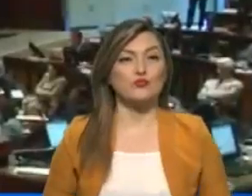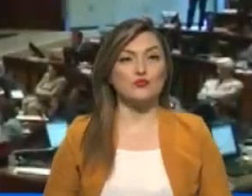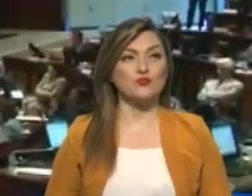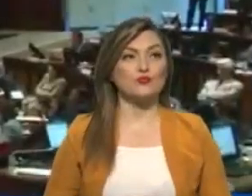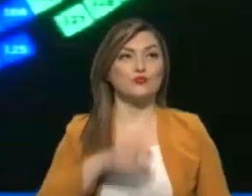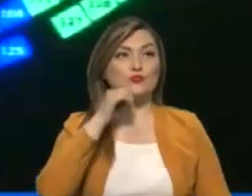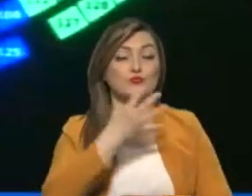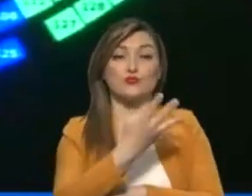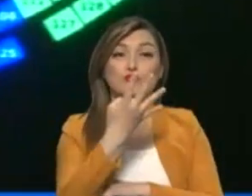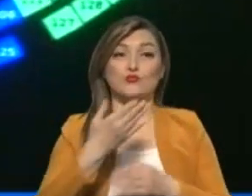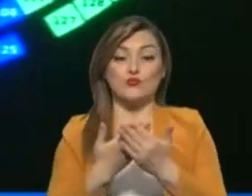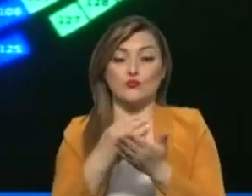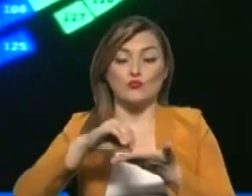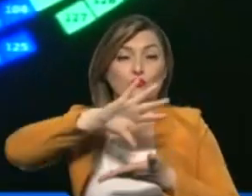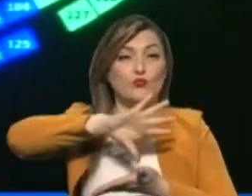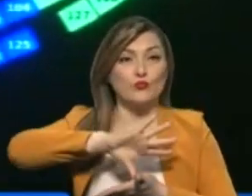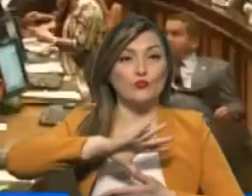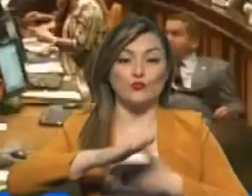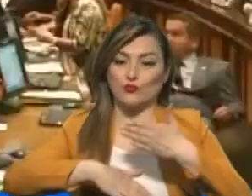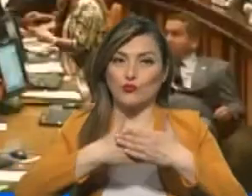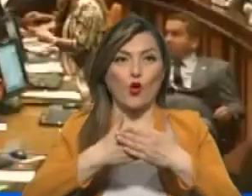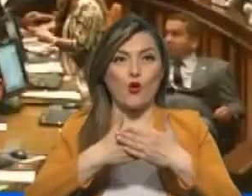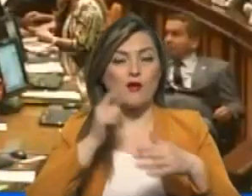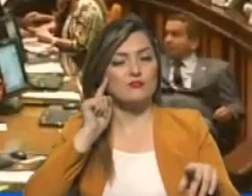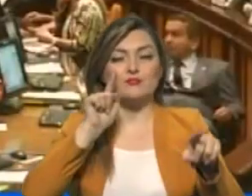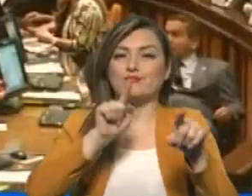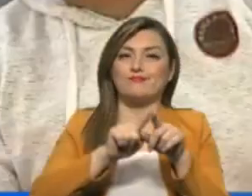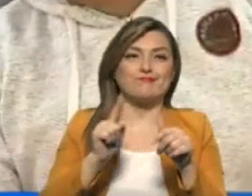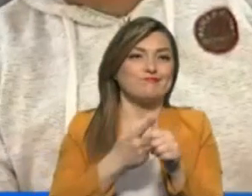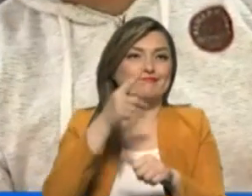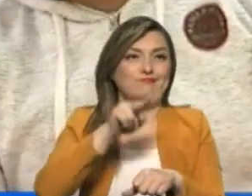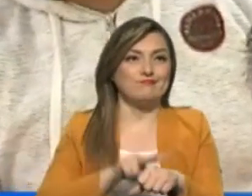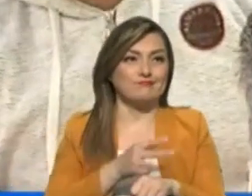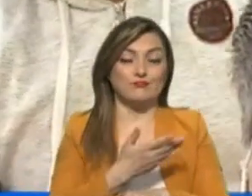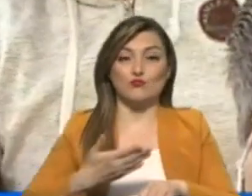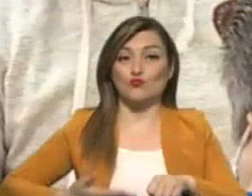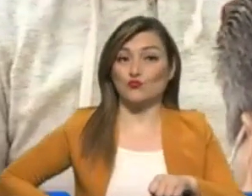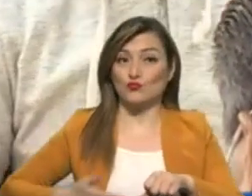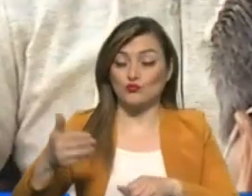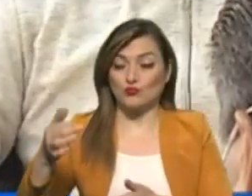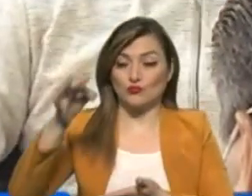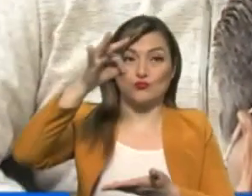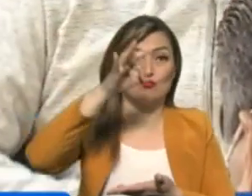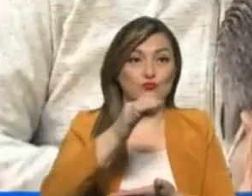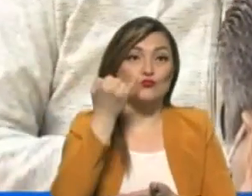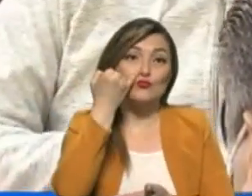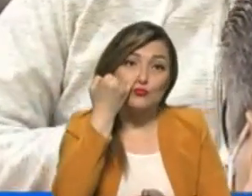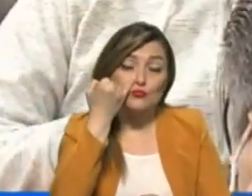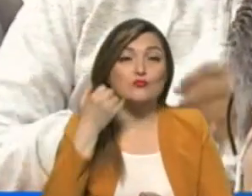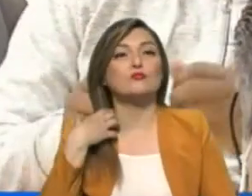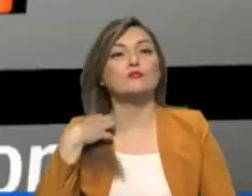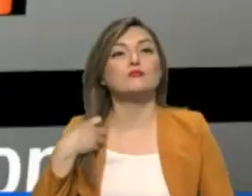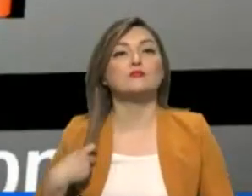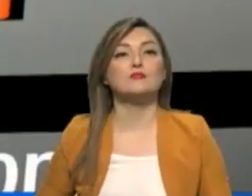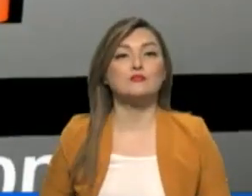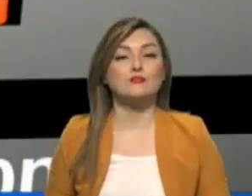A 4 días de una nueva asamblea, cuando se creía que todo estaba dicho y que por primera vez la presidencia la ocuparía un representante del movimiento